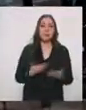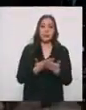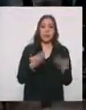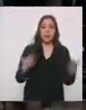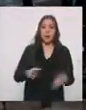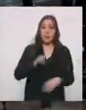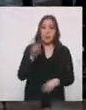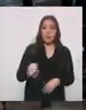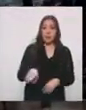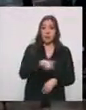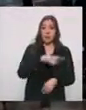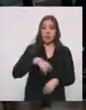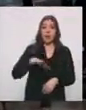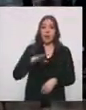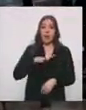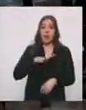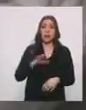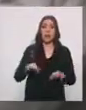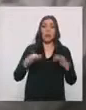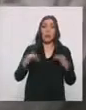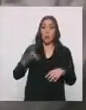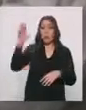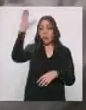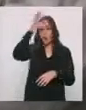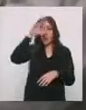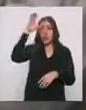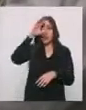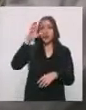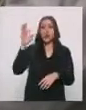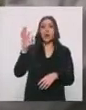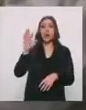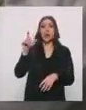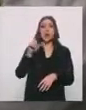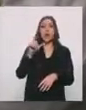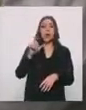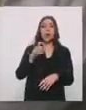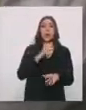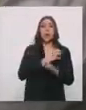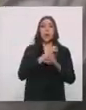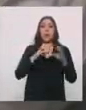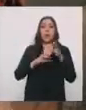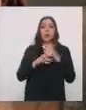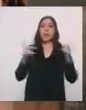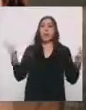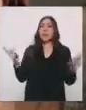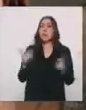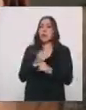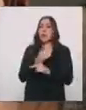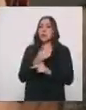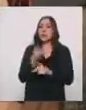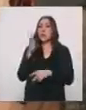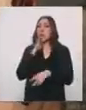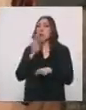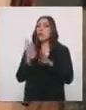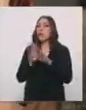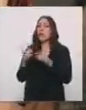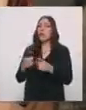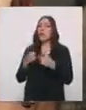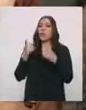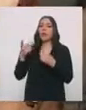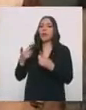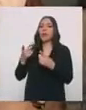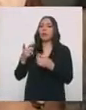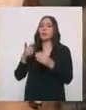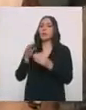una educación y una cultura de afrontar lo adverso y afrontar lo próspero. Nosotros un programa